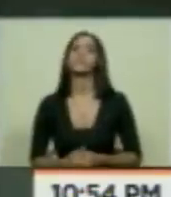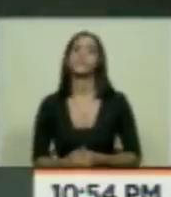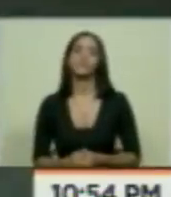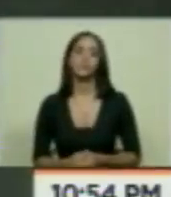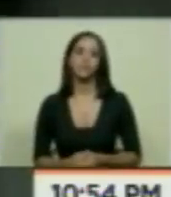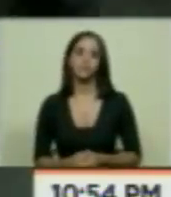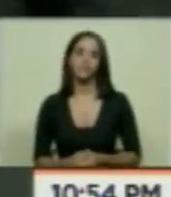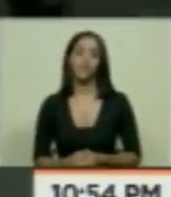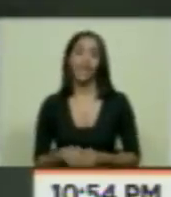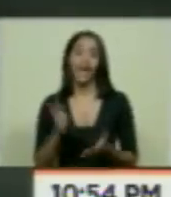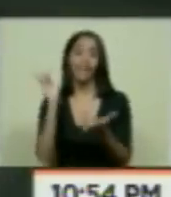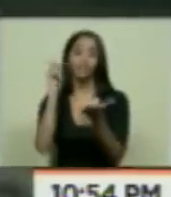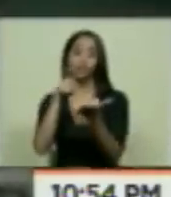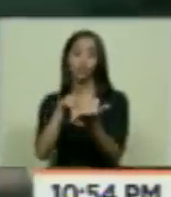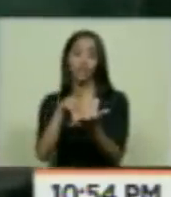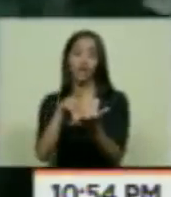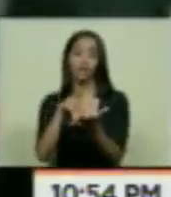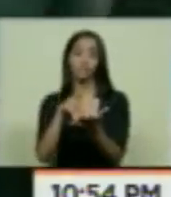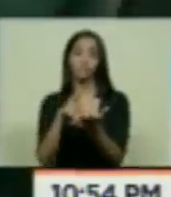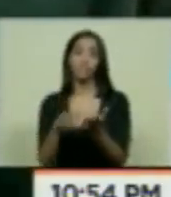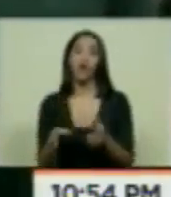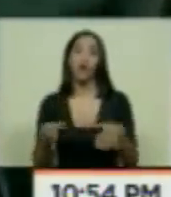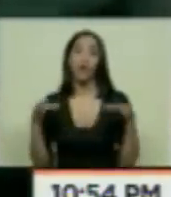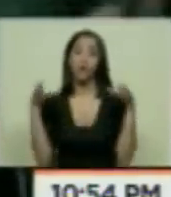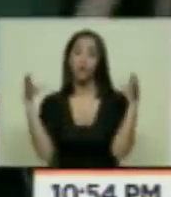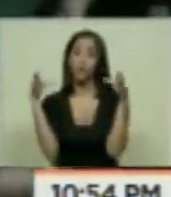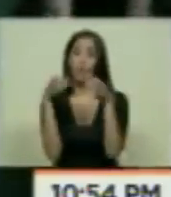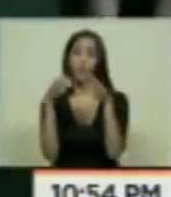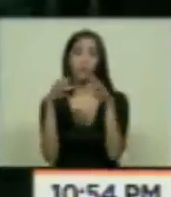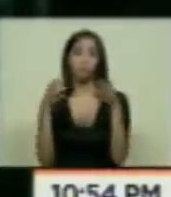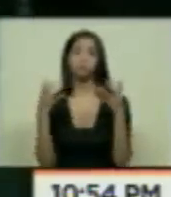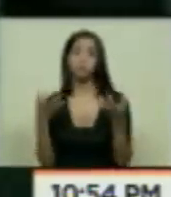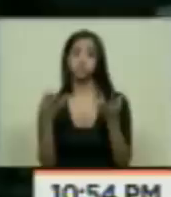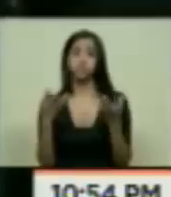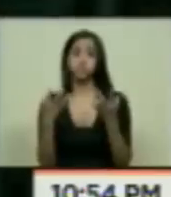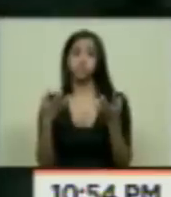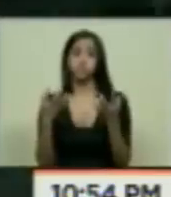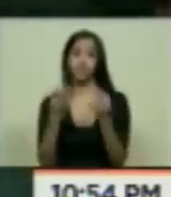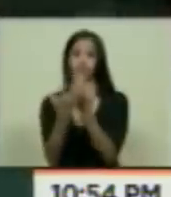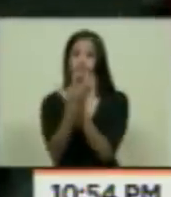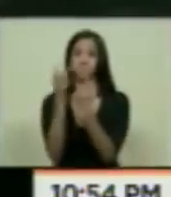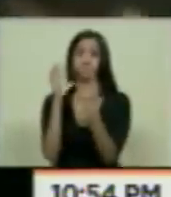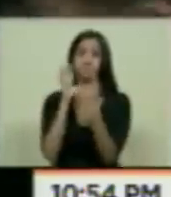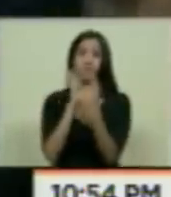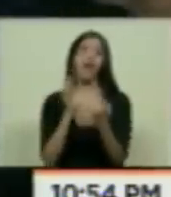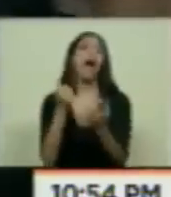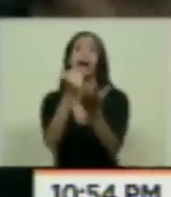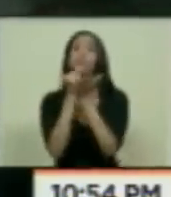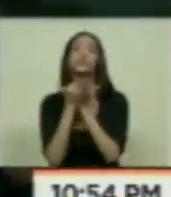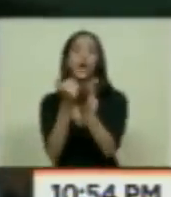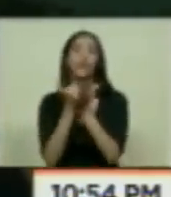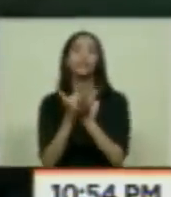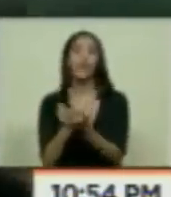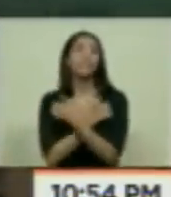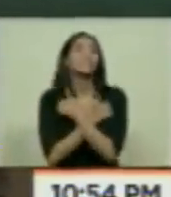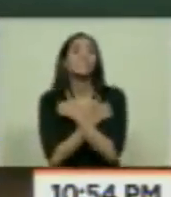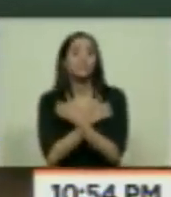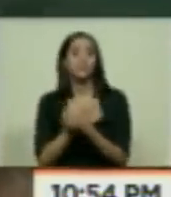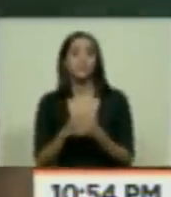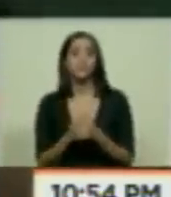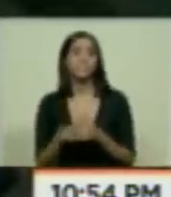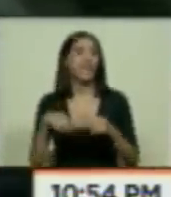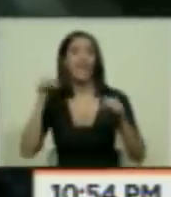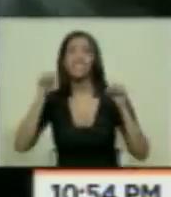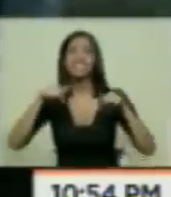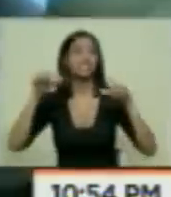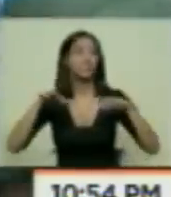¡Saludos! A su llegada a Cumanacoa, una multitud se congregó a su alrededor. Pedían ayuda. ¿Allá llegó mucho el agua?